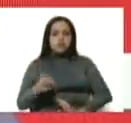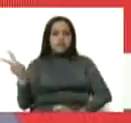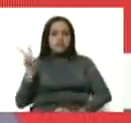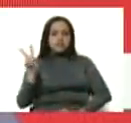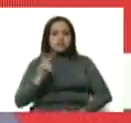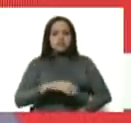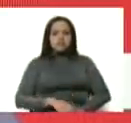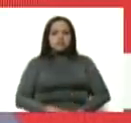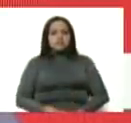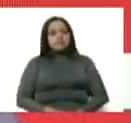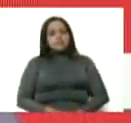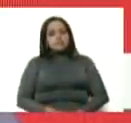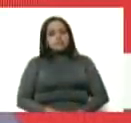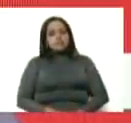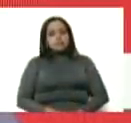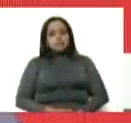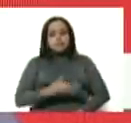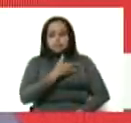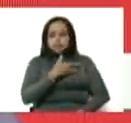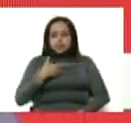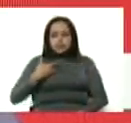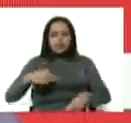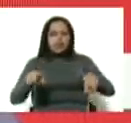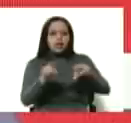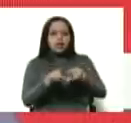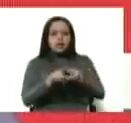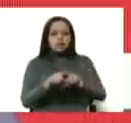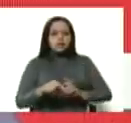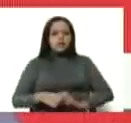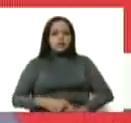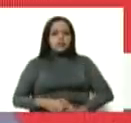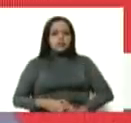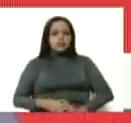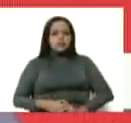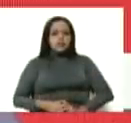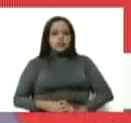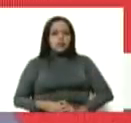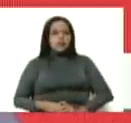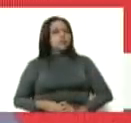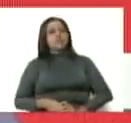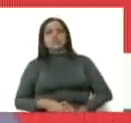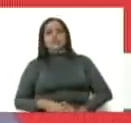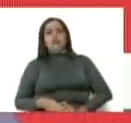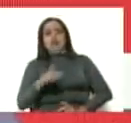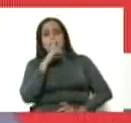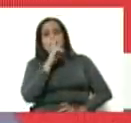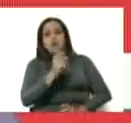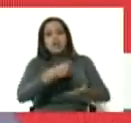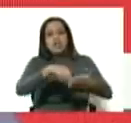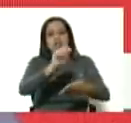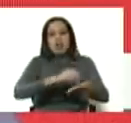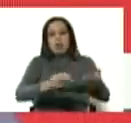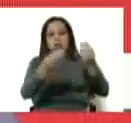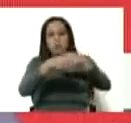Venezuela. Como pretendieron igualmente con el adefesio de contrato